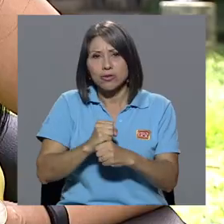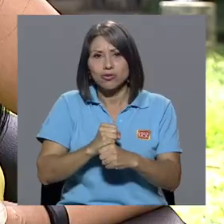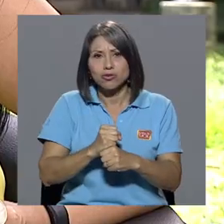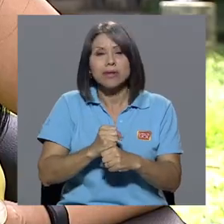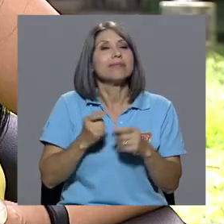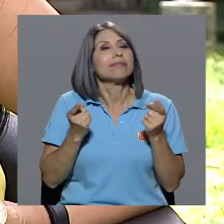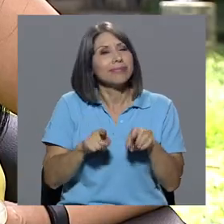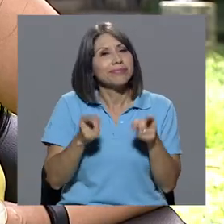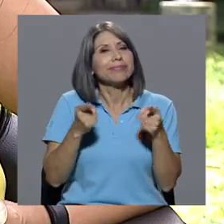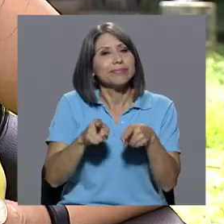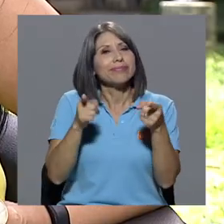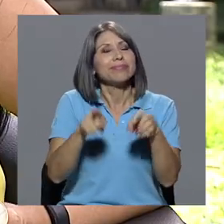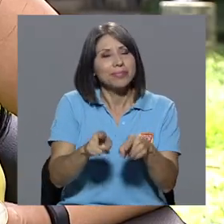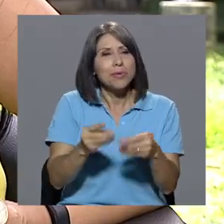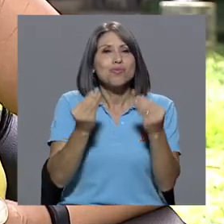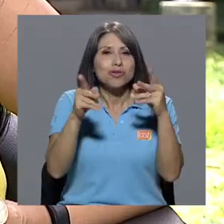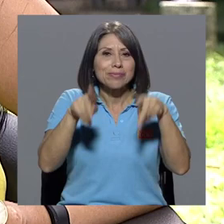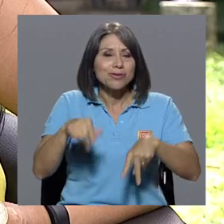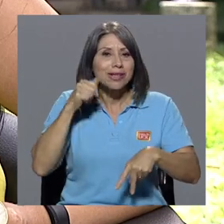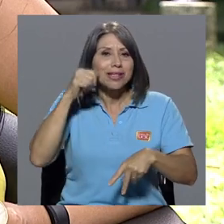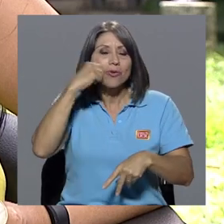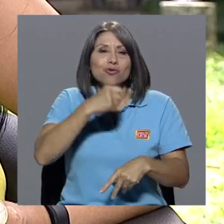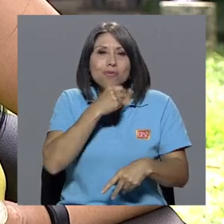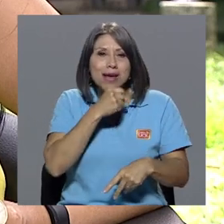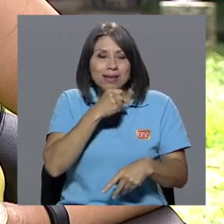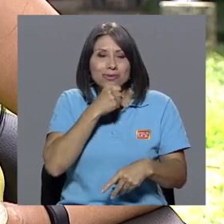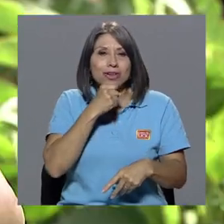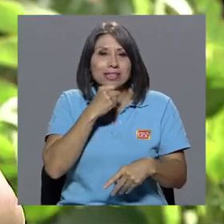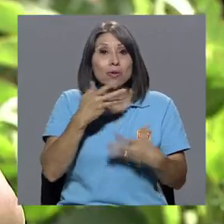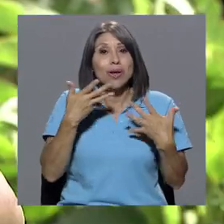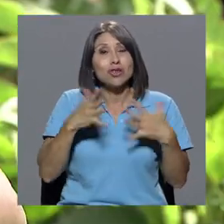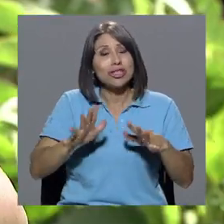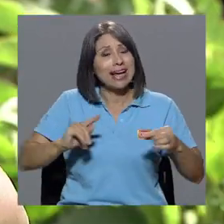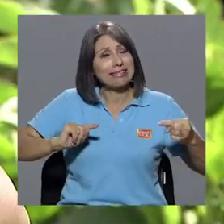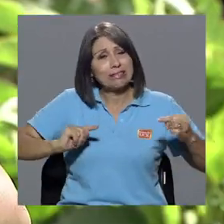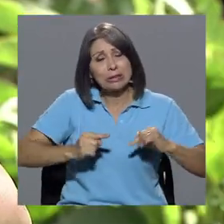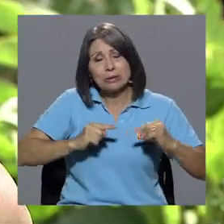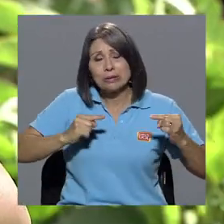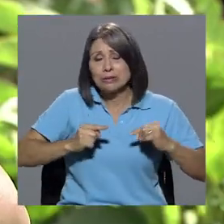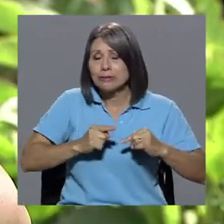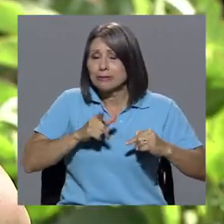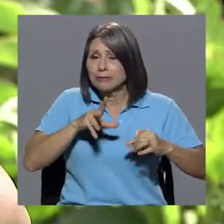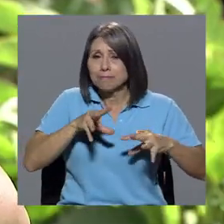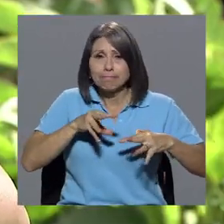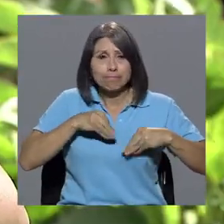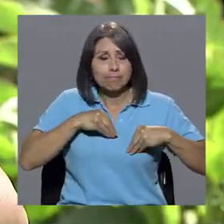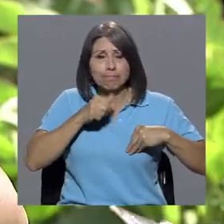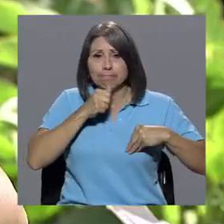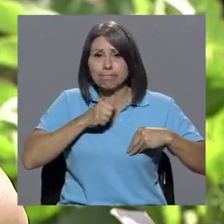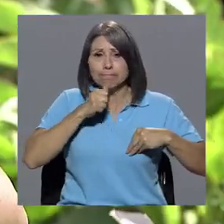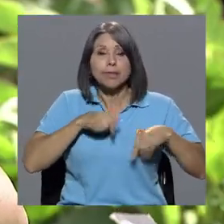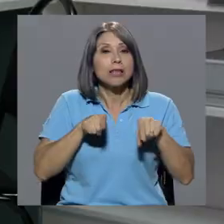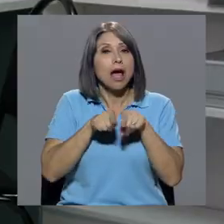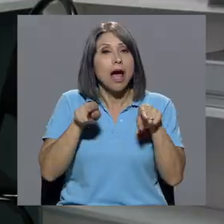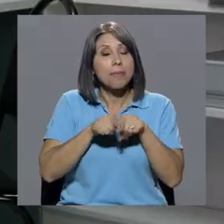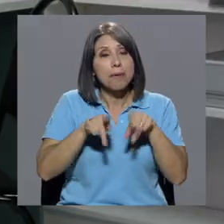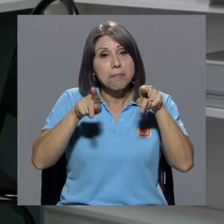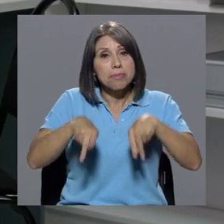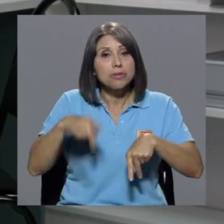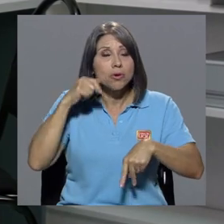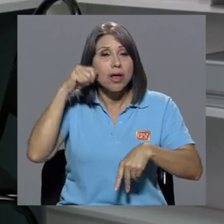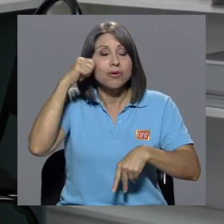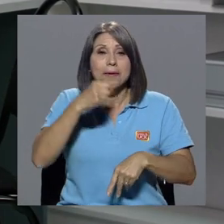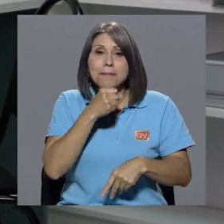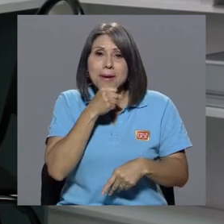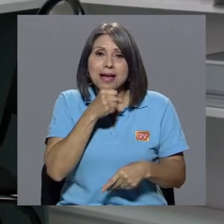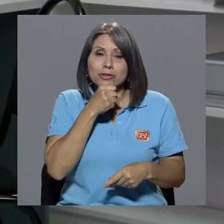es muy frecuente que sean los adultos mayores los que son sometidos a estos tratamientos ya cuando el dolor no es tan manejable, y sobre todo también porque el adulto mayor ya